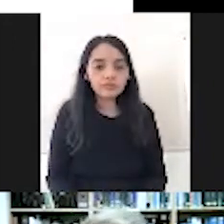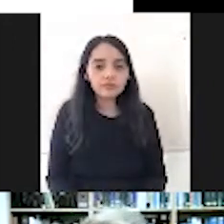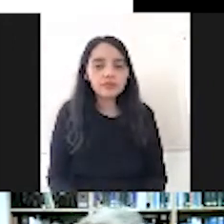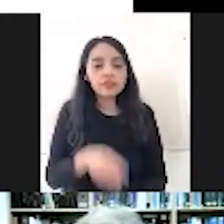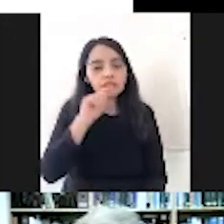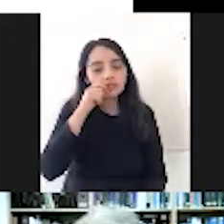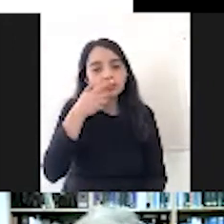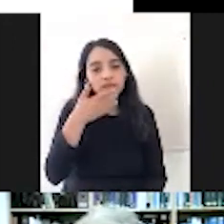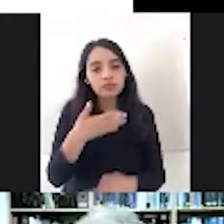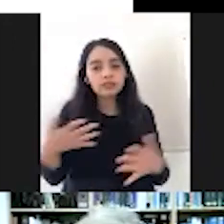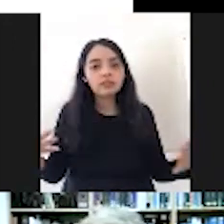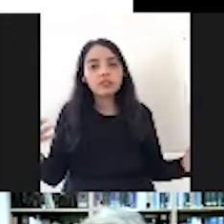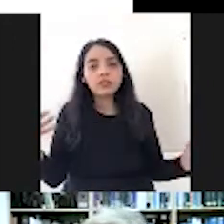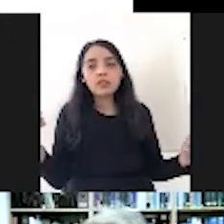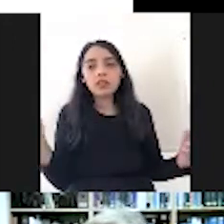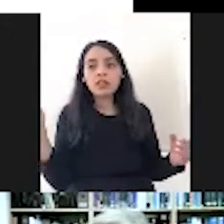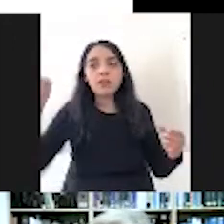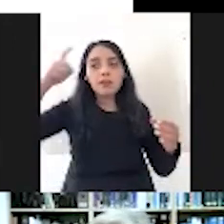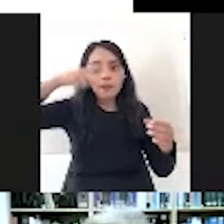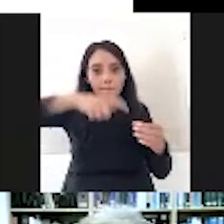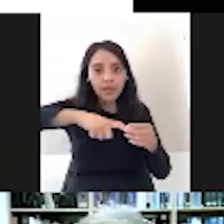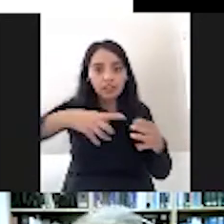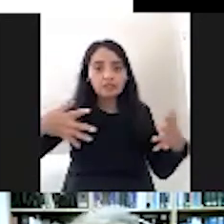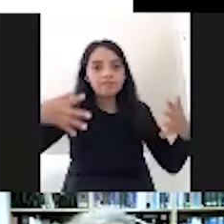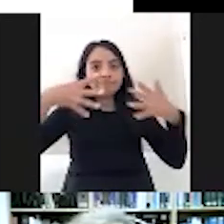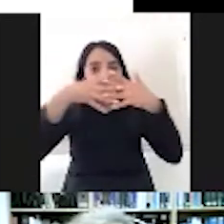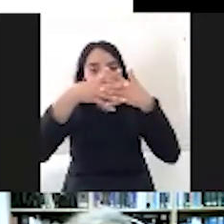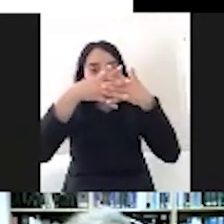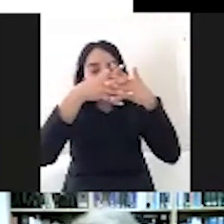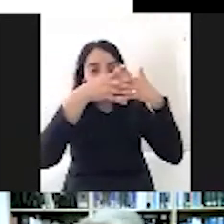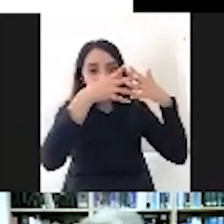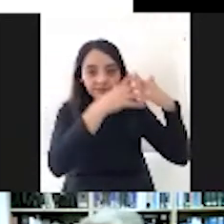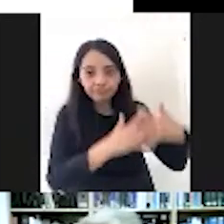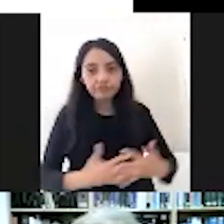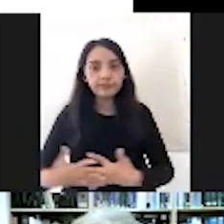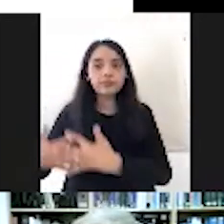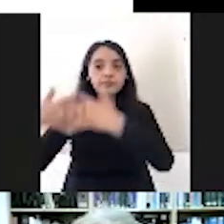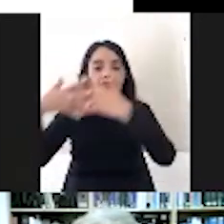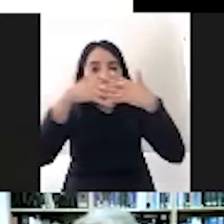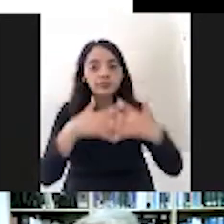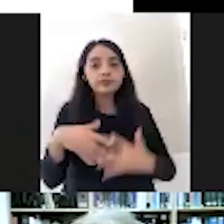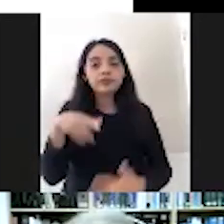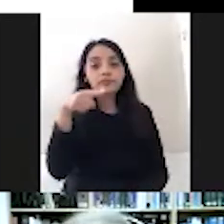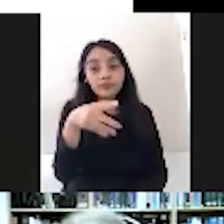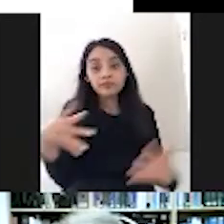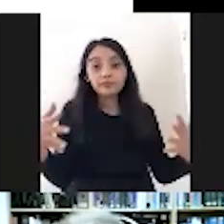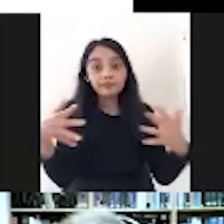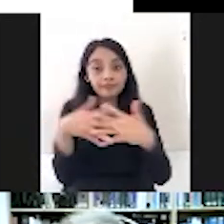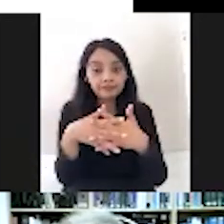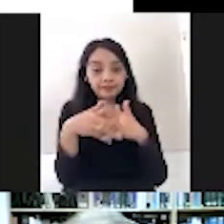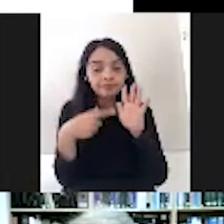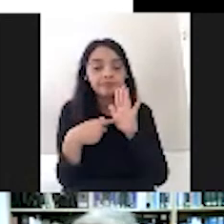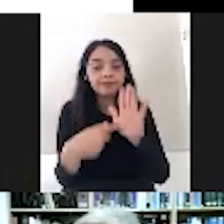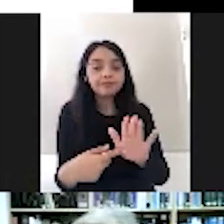efectivamente entran en una red. Y la otra cosa importante que esta red también demuestra, que incluso las cosas que